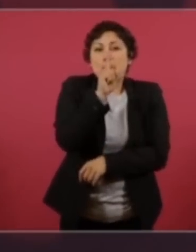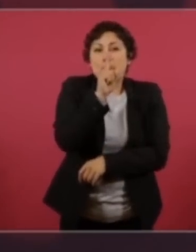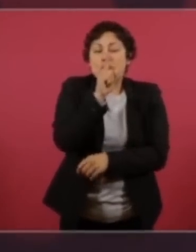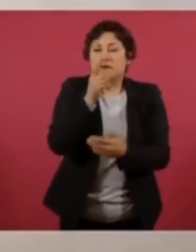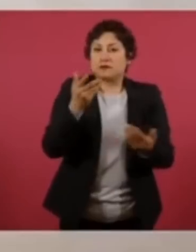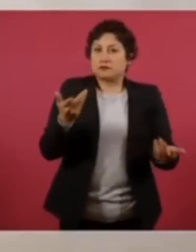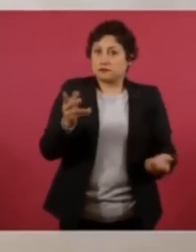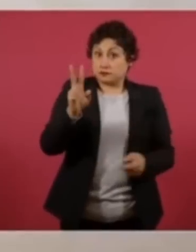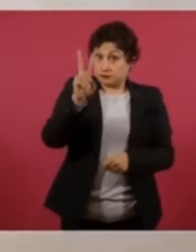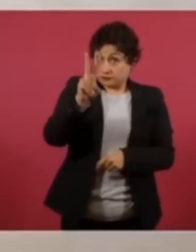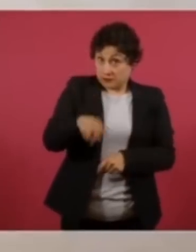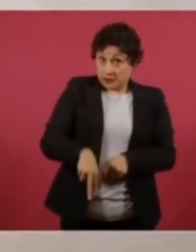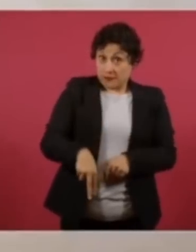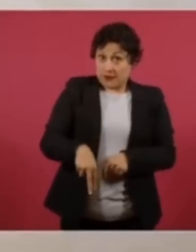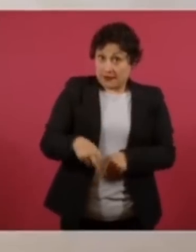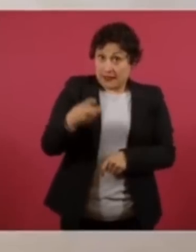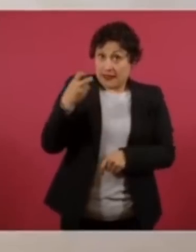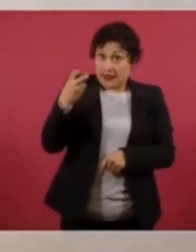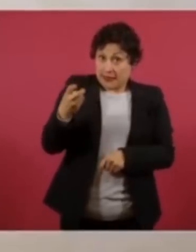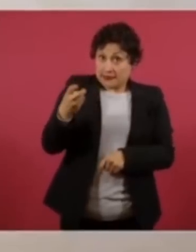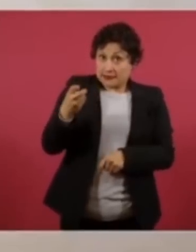ofensivo para el pueblo de México.